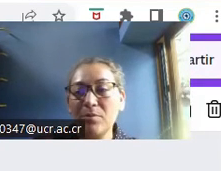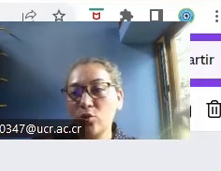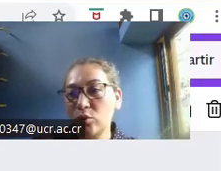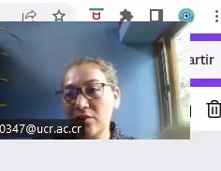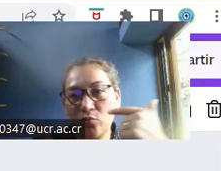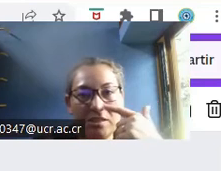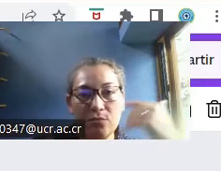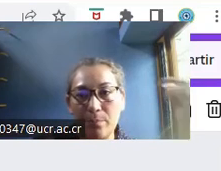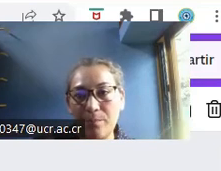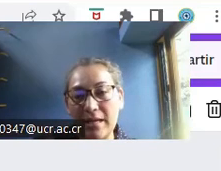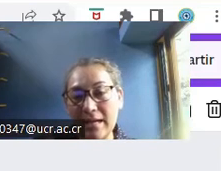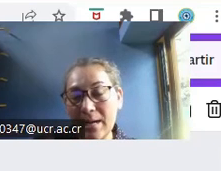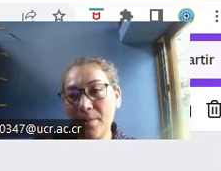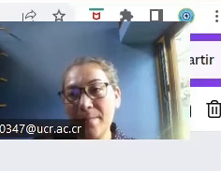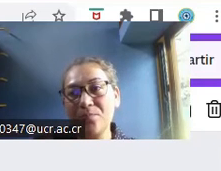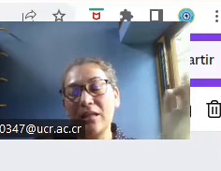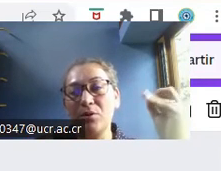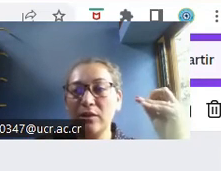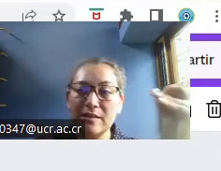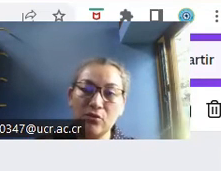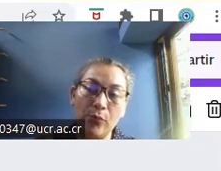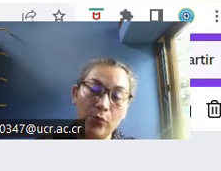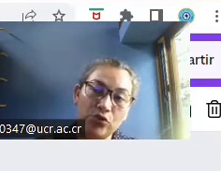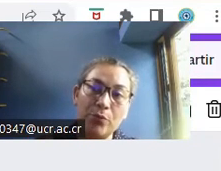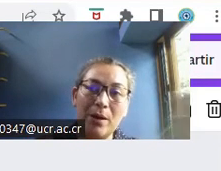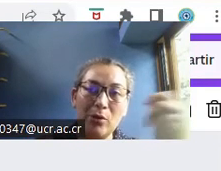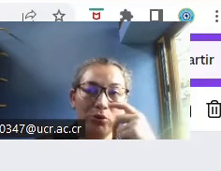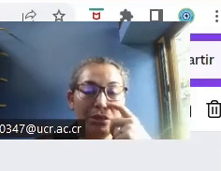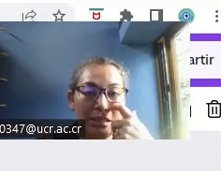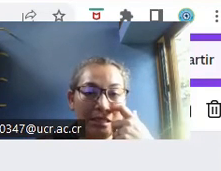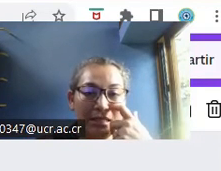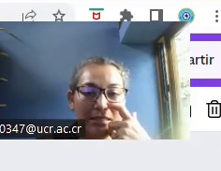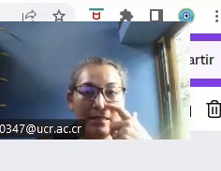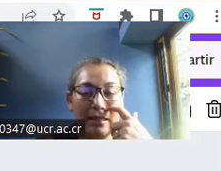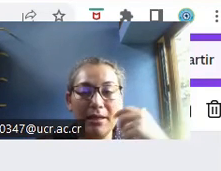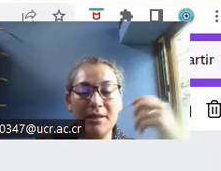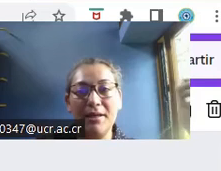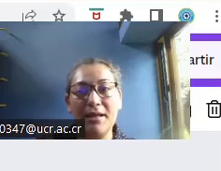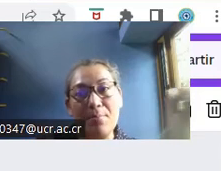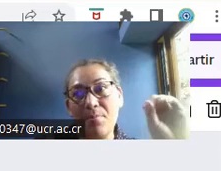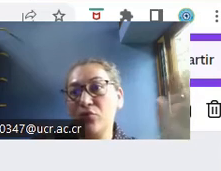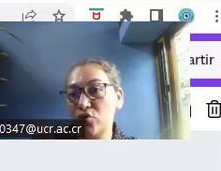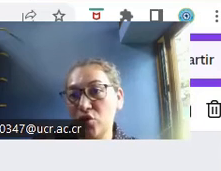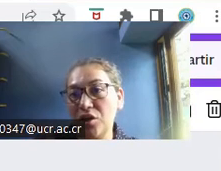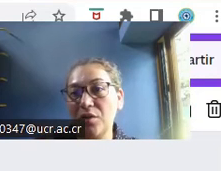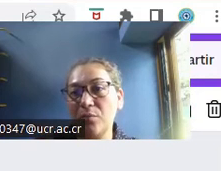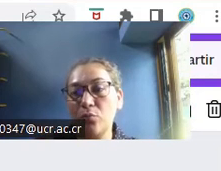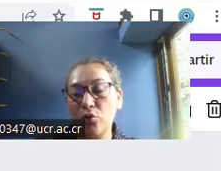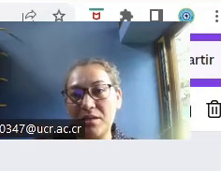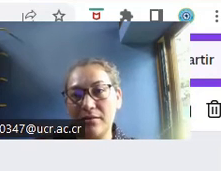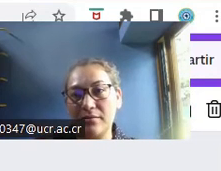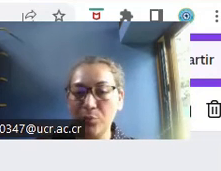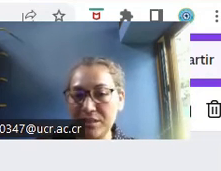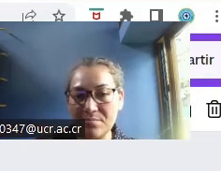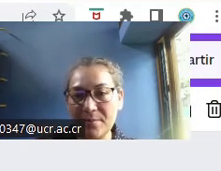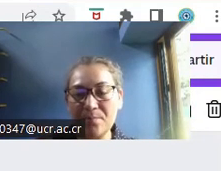Pero también yo utilizo muchísimo Canva, también utilizo mucho Powtoon y me funcionan muy bien.